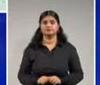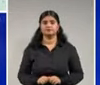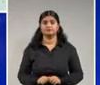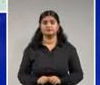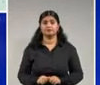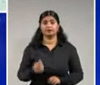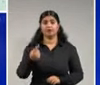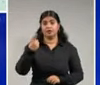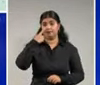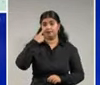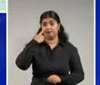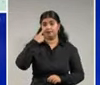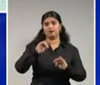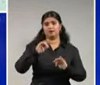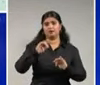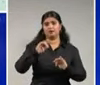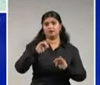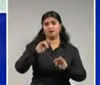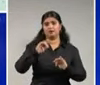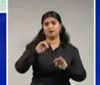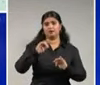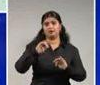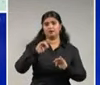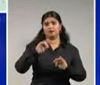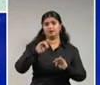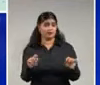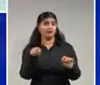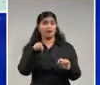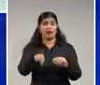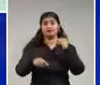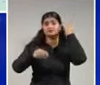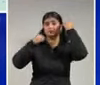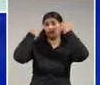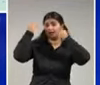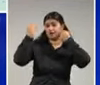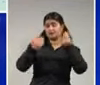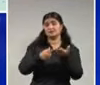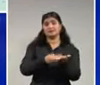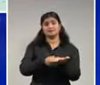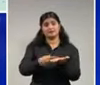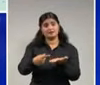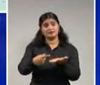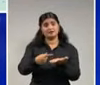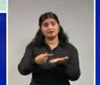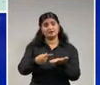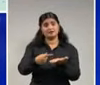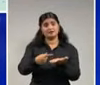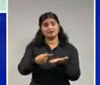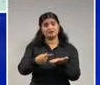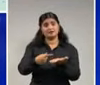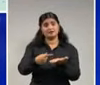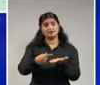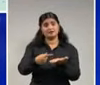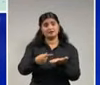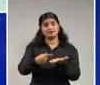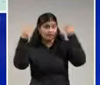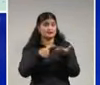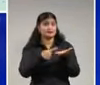en el gráfico a continuación, donde analizamos por semana. No se nos olvide que en la 42